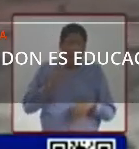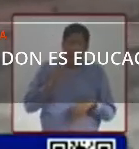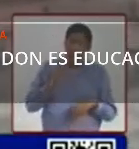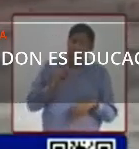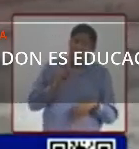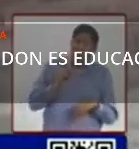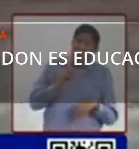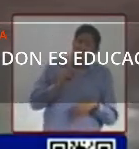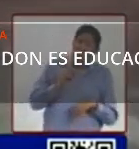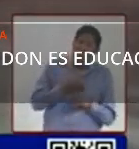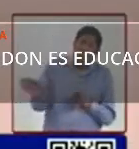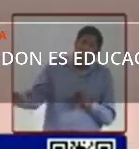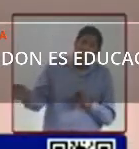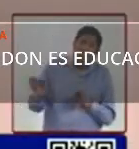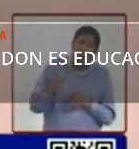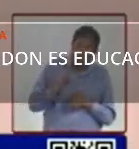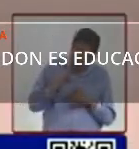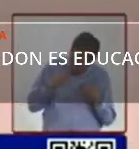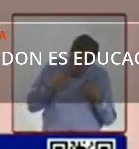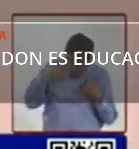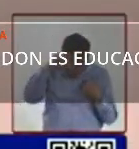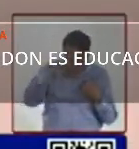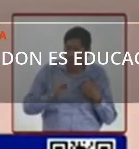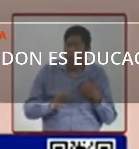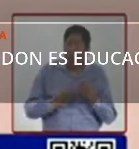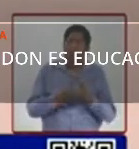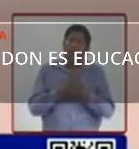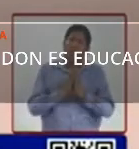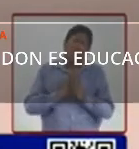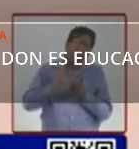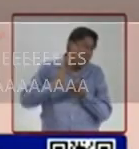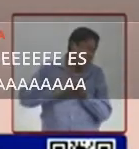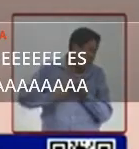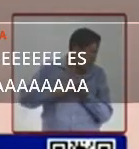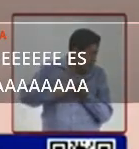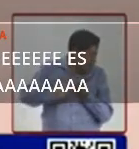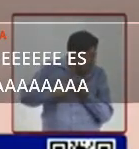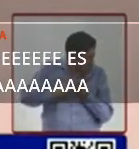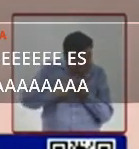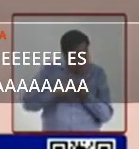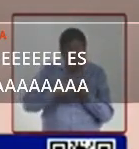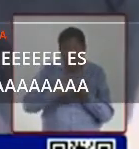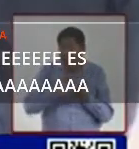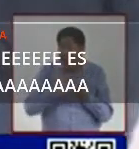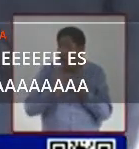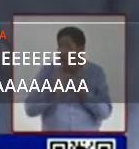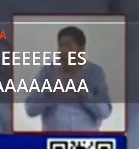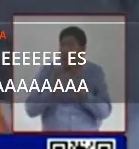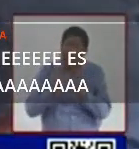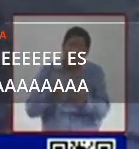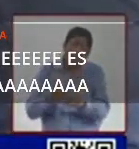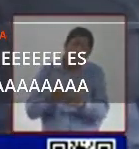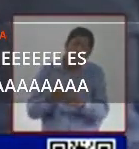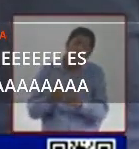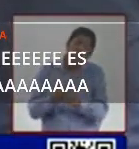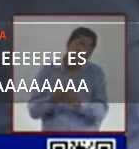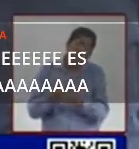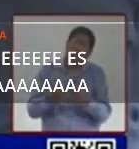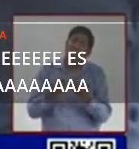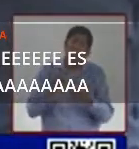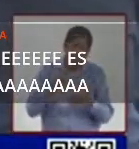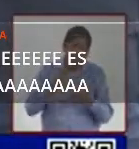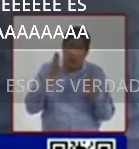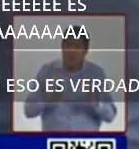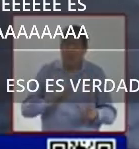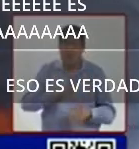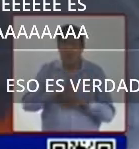soy ninguna pervertida, tengo niños chiquitos. Entonces le pido mil disculpas a todos los padres de familia, a mis estudiantes